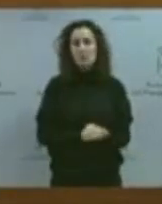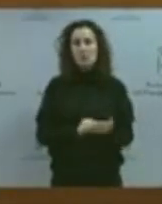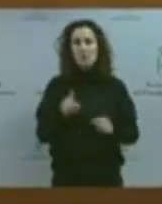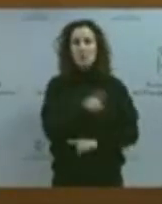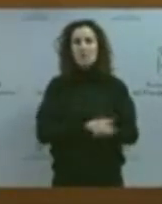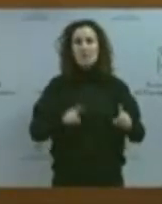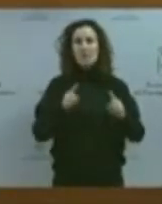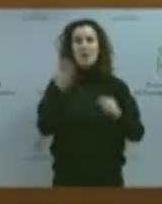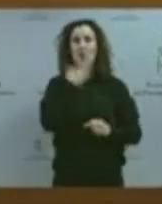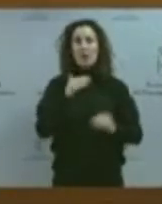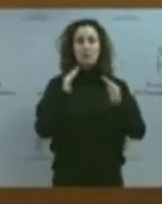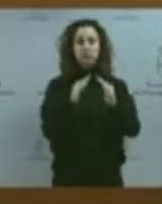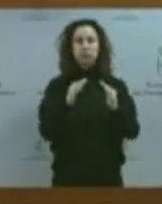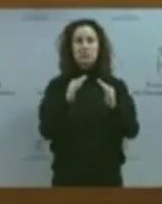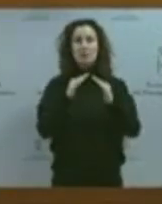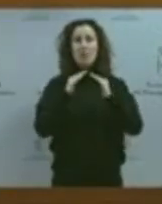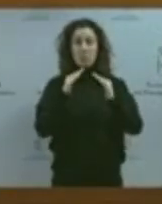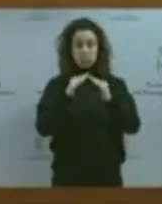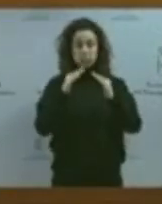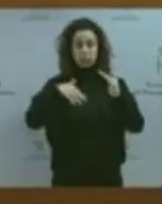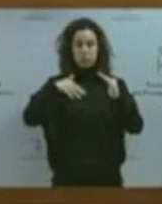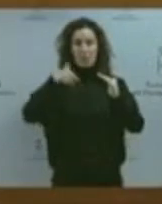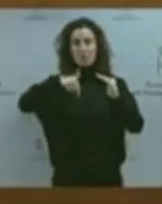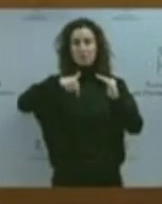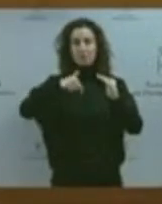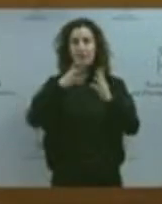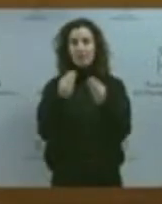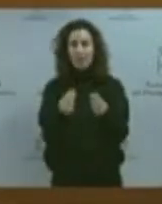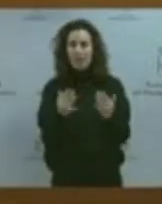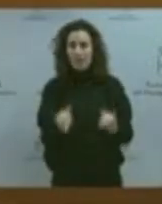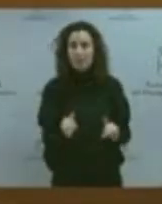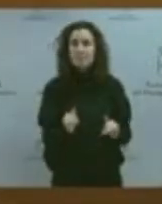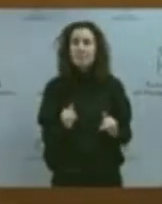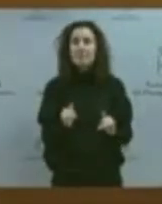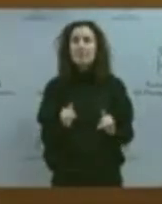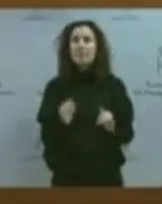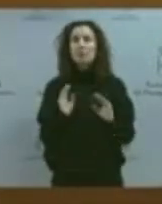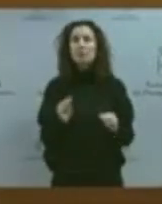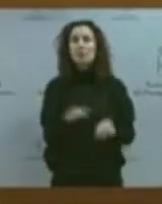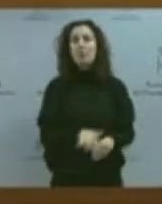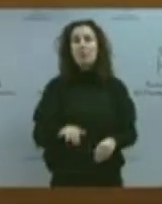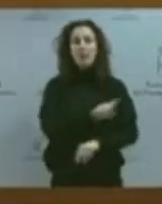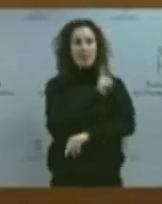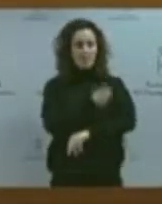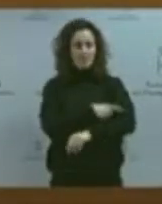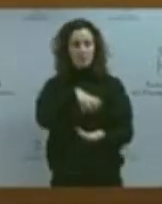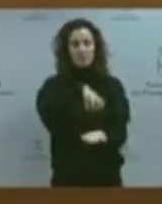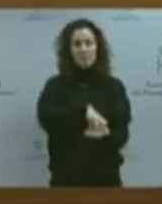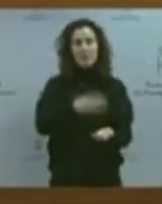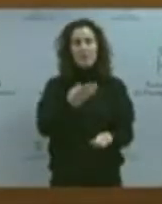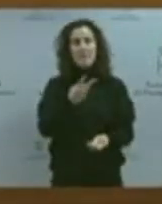humedades. Cae parte del techo de la pista deportiva del Colegio La Ballina. Sariego pide mejoras para su